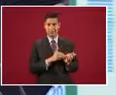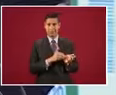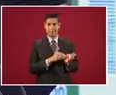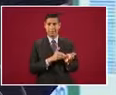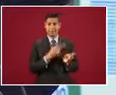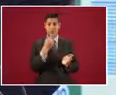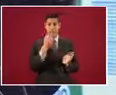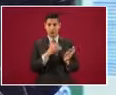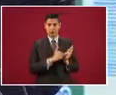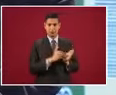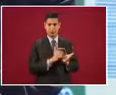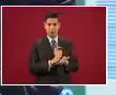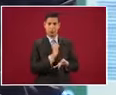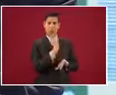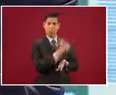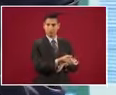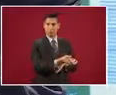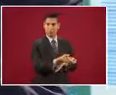de los premios.